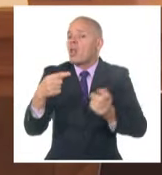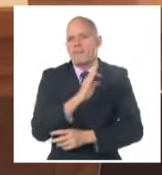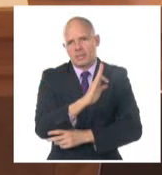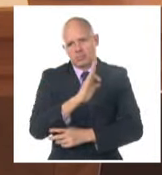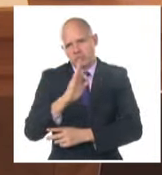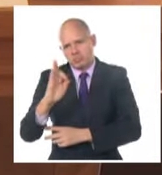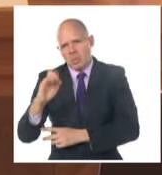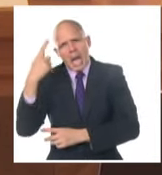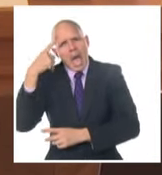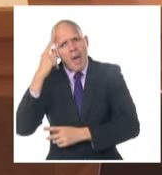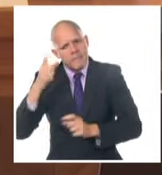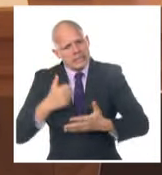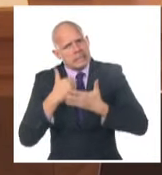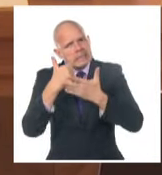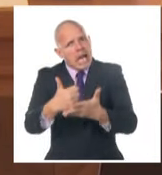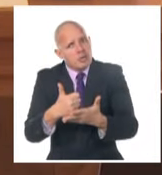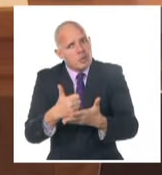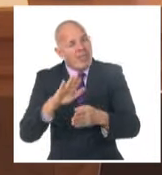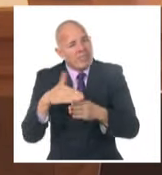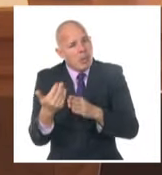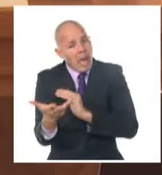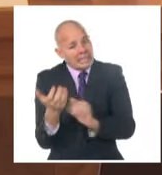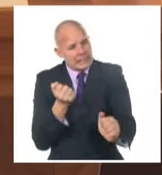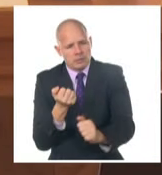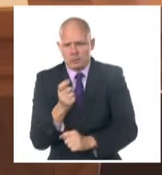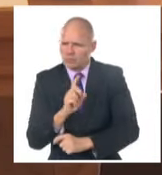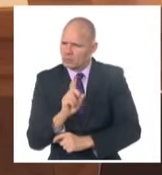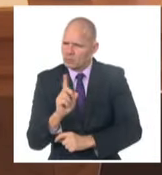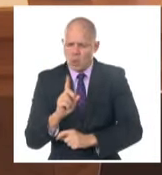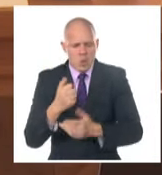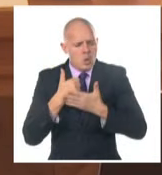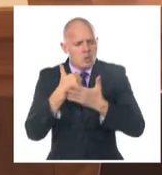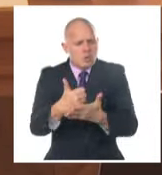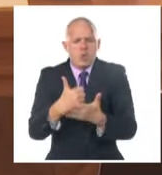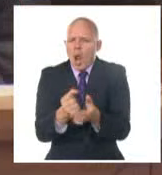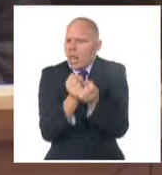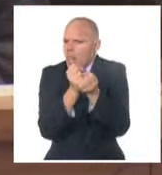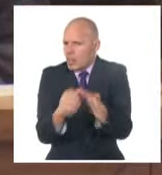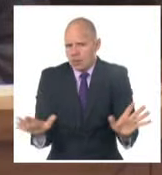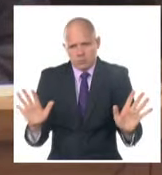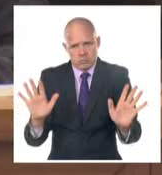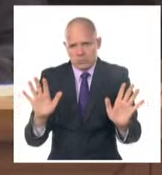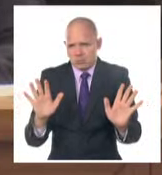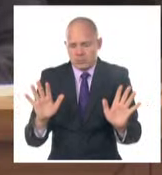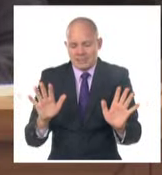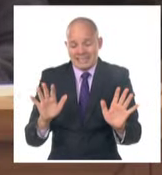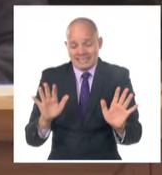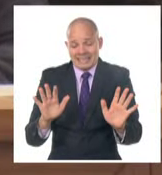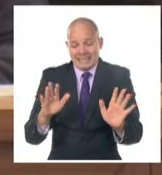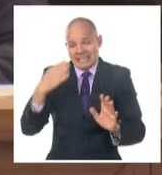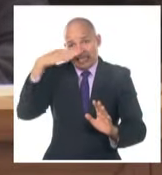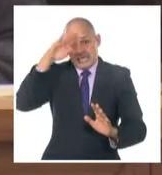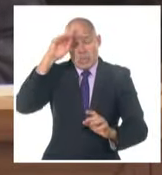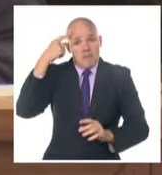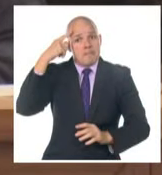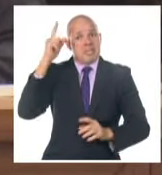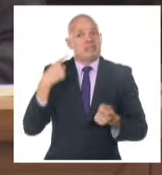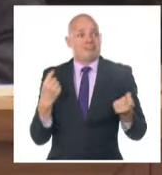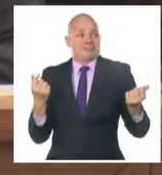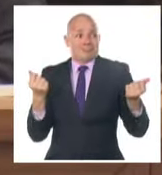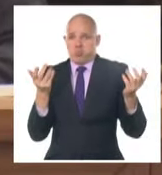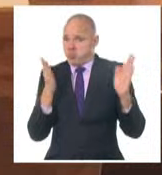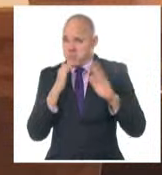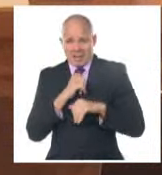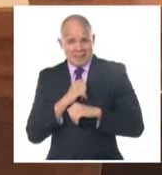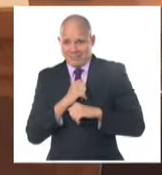la complementariedad. Pese a nuestros limitados recursos y el brutal bloqueo que